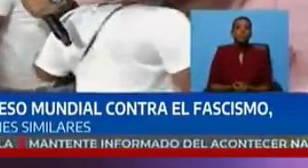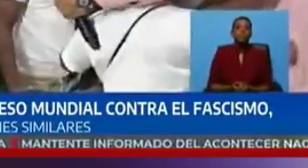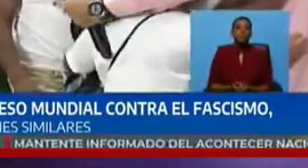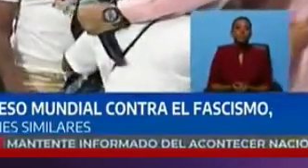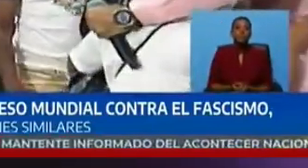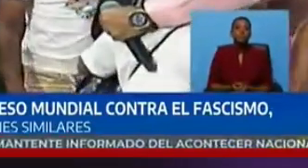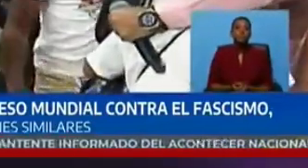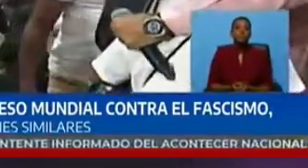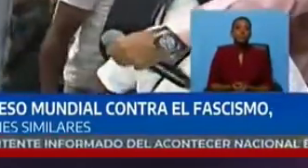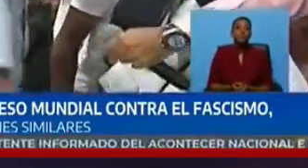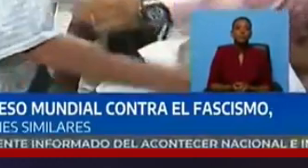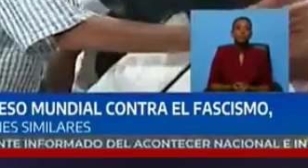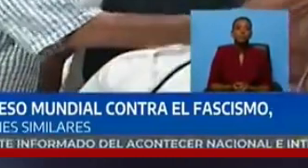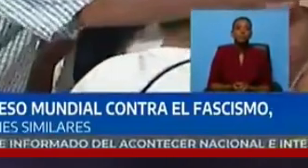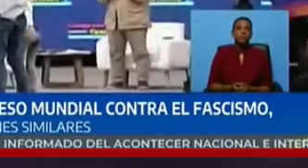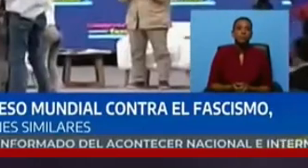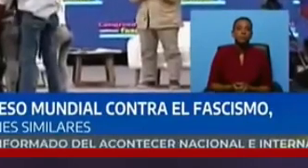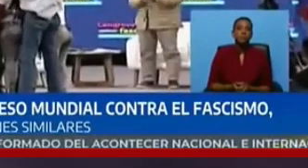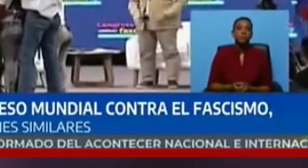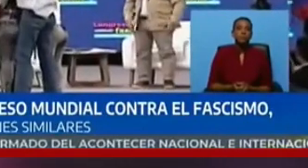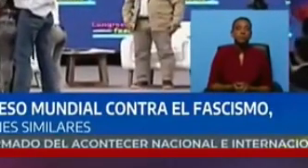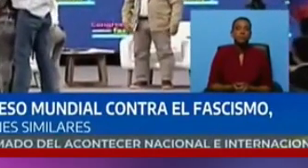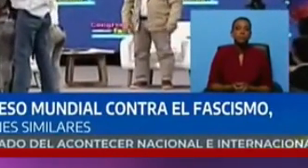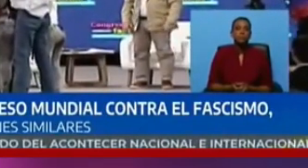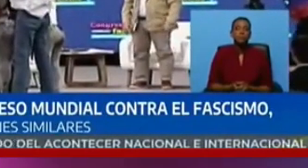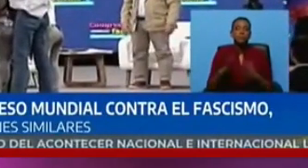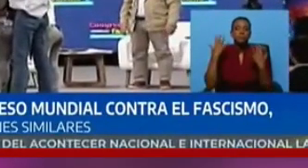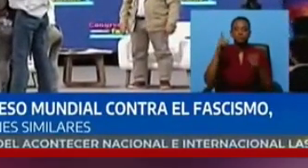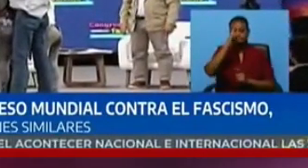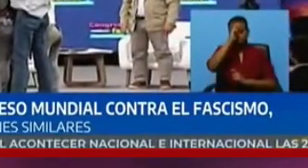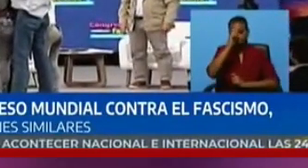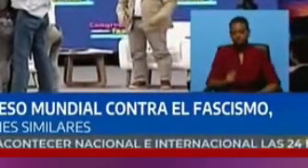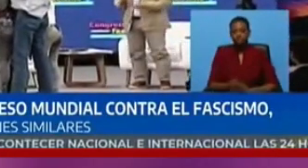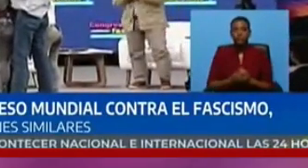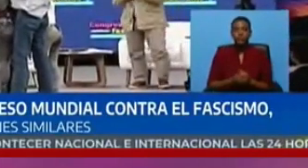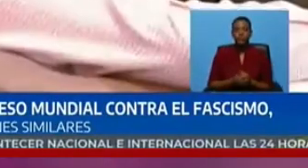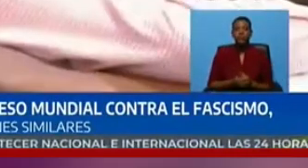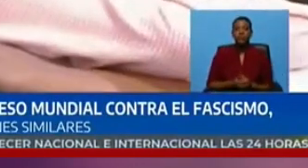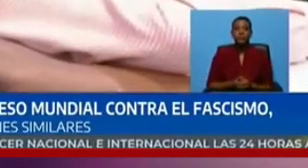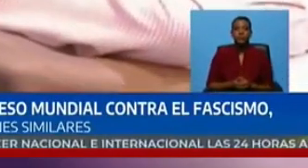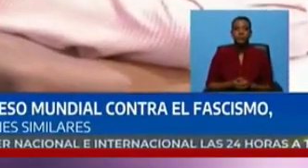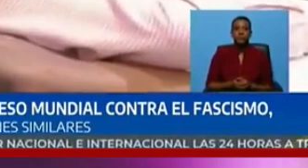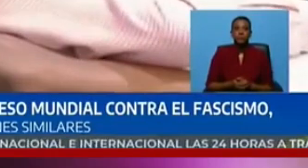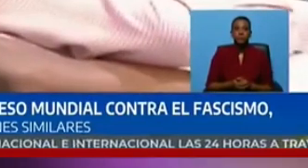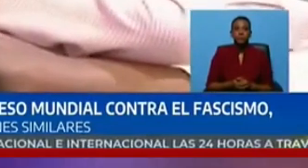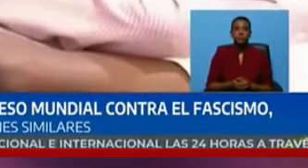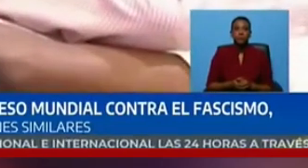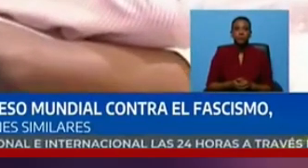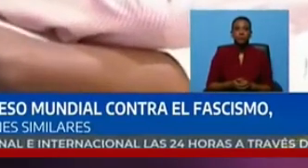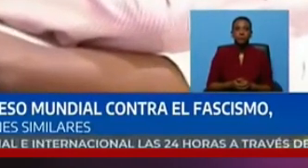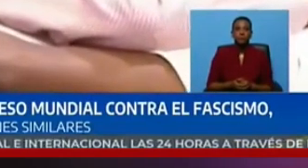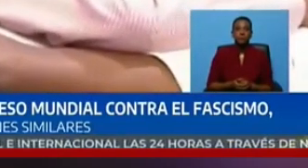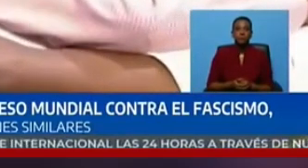elecciones. Se abrazó con ellos y les prometió, por supuesto, justicia para los reclamos